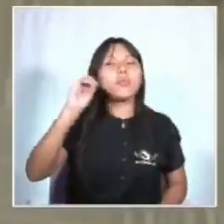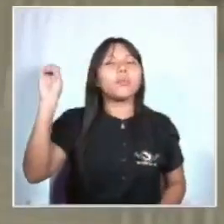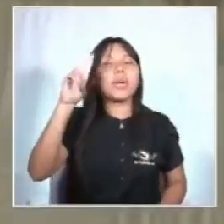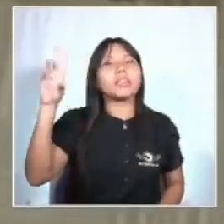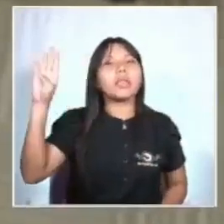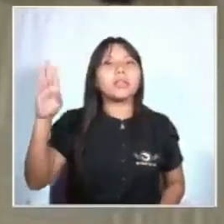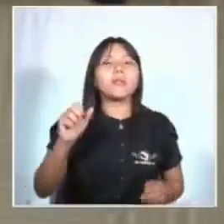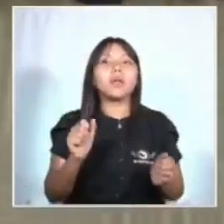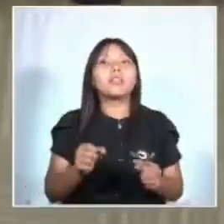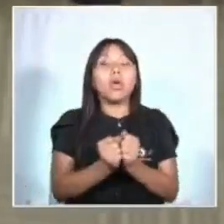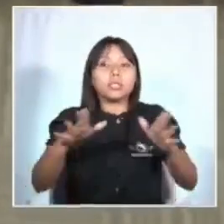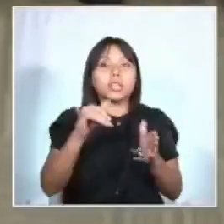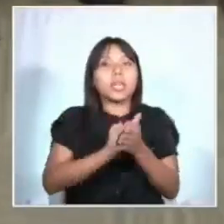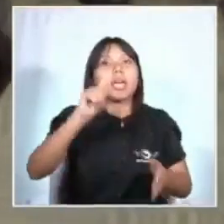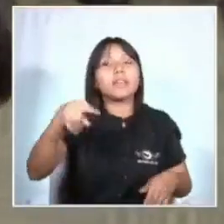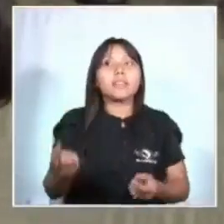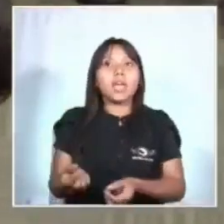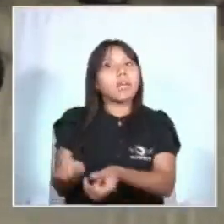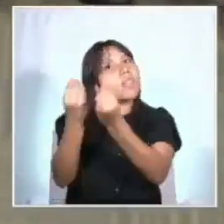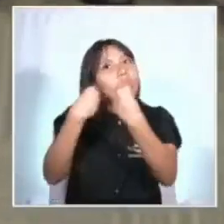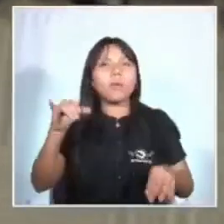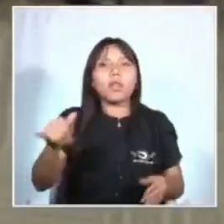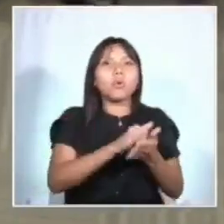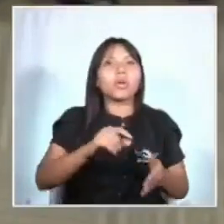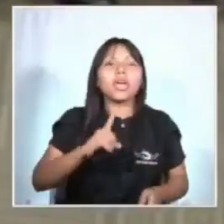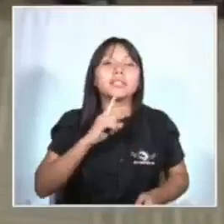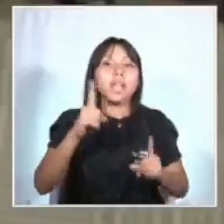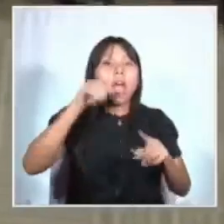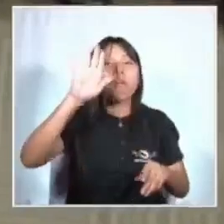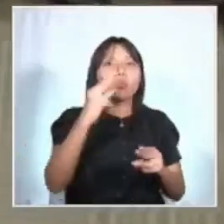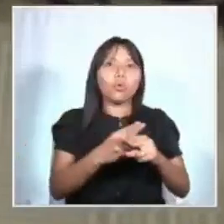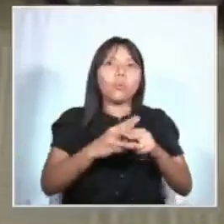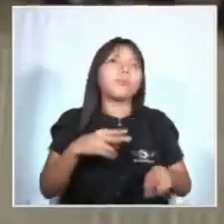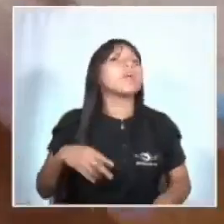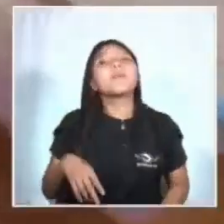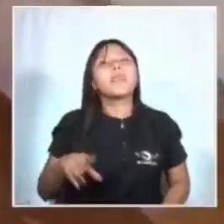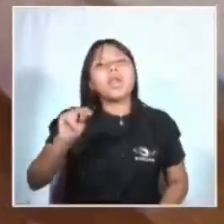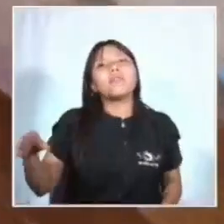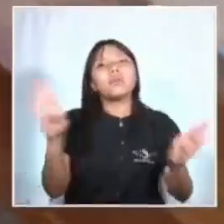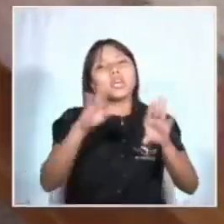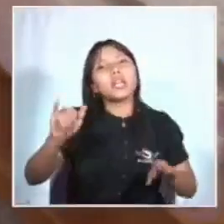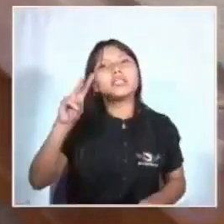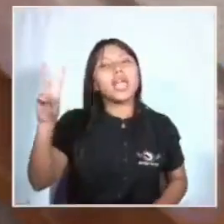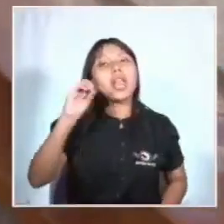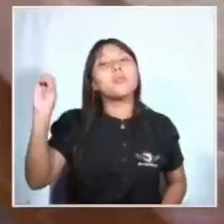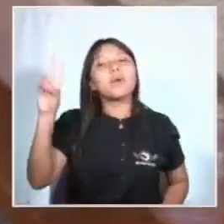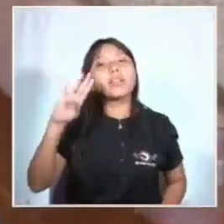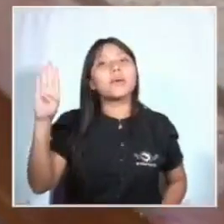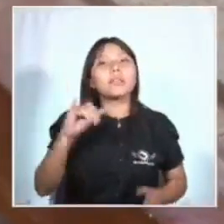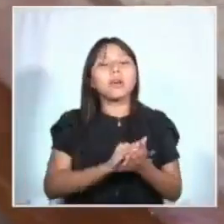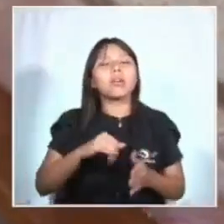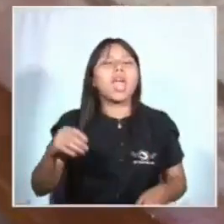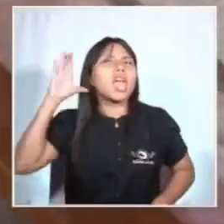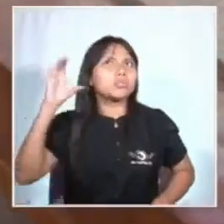te regresen lo que a tu nombre está. No cierra el 2024 sin que escuches la llamada, que